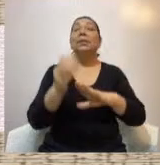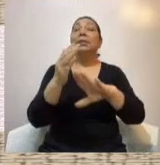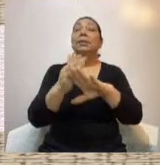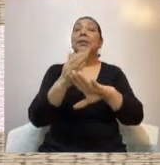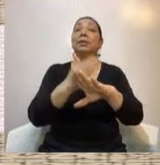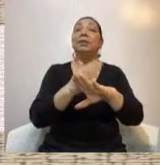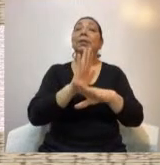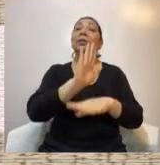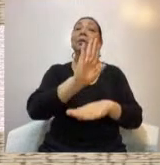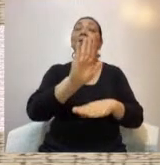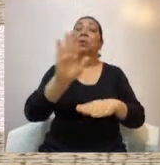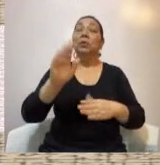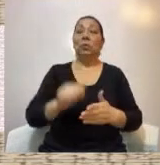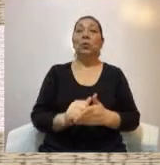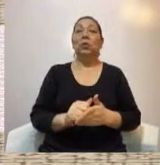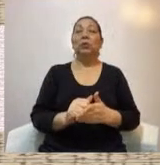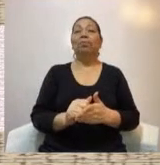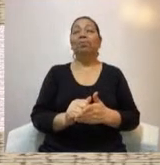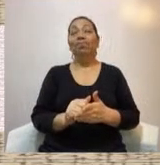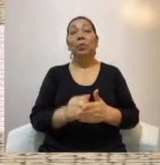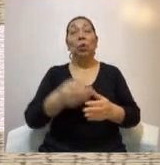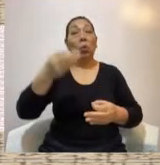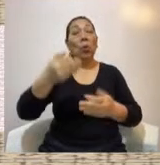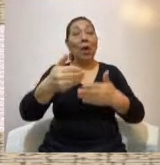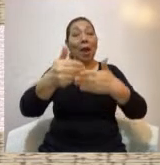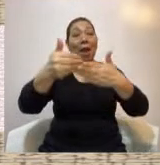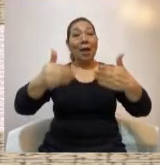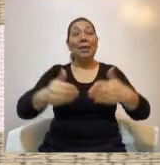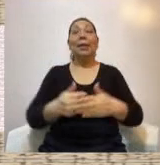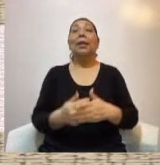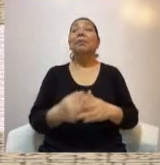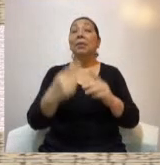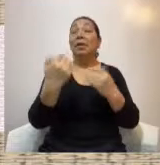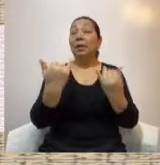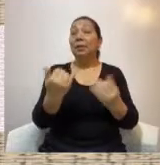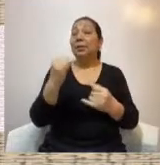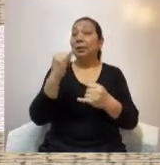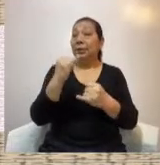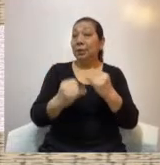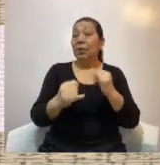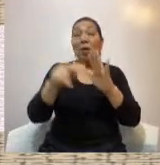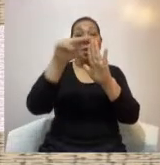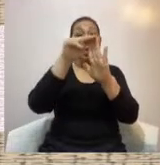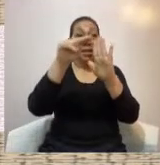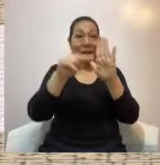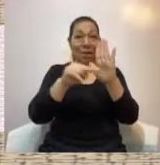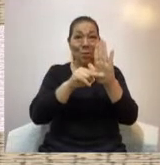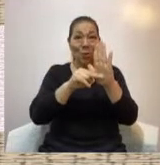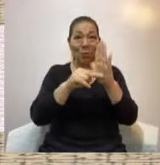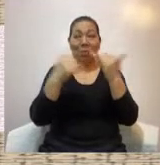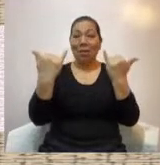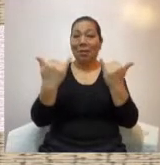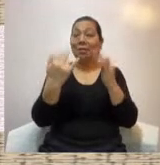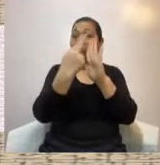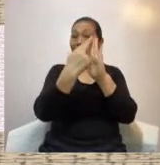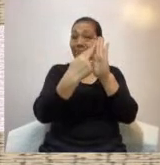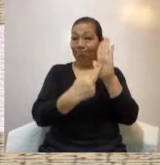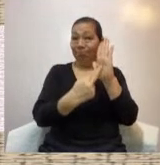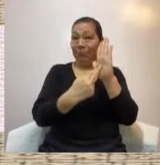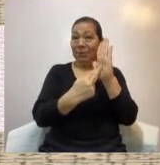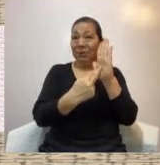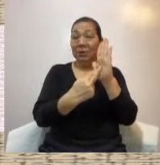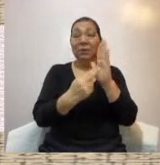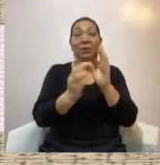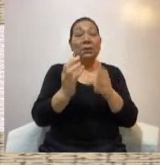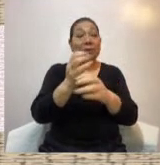tribunal desarrollado en sentencias previas, el tribunal concluye que las normas de este reglamento